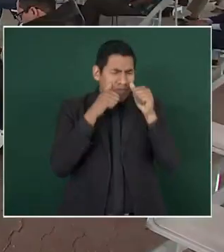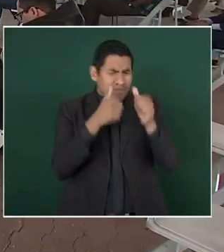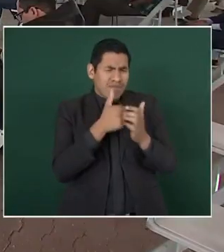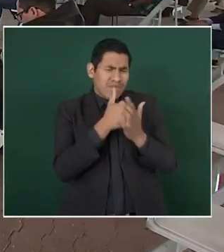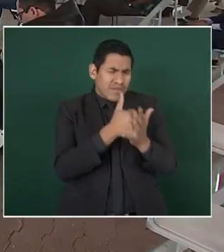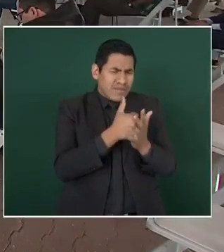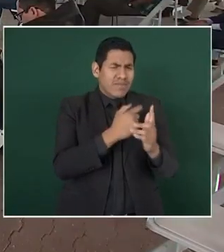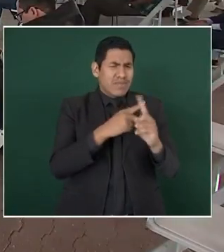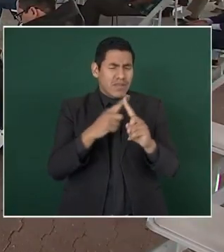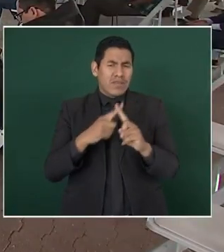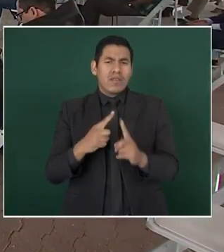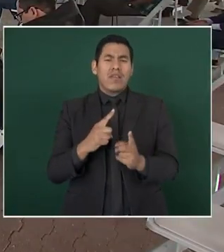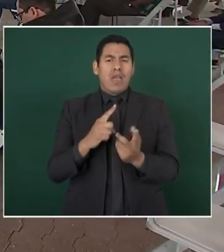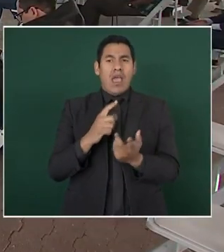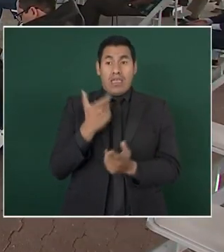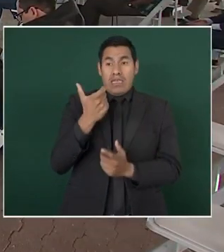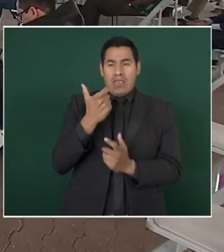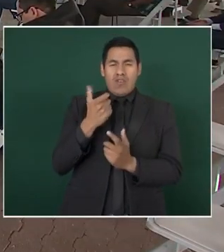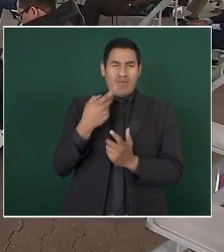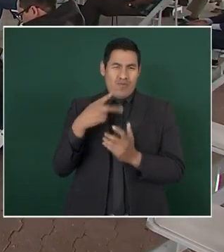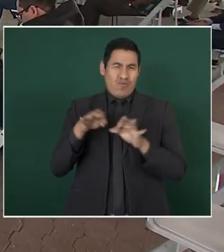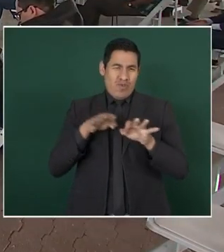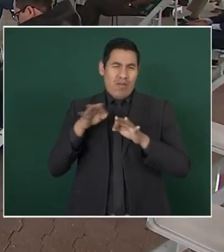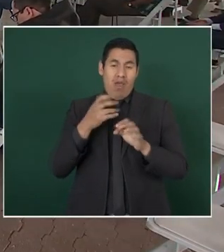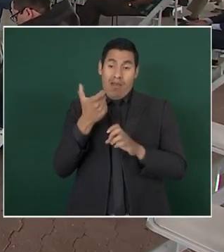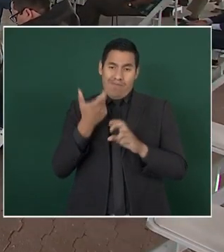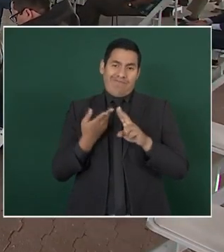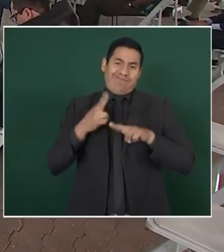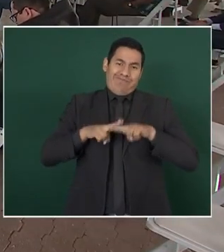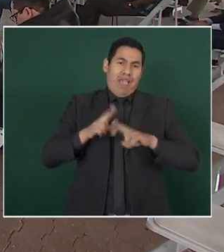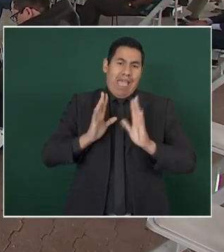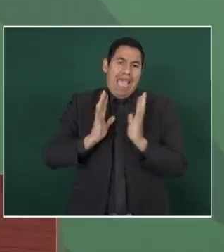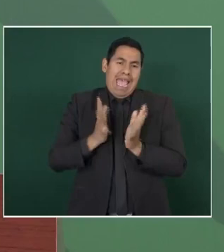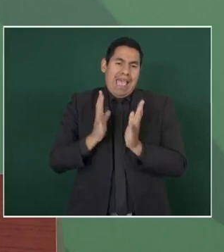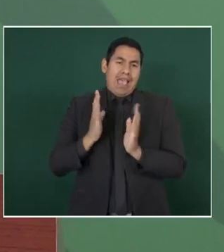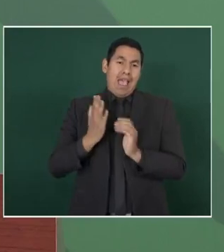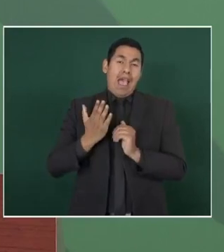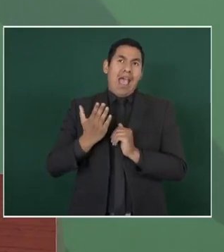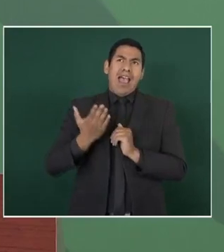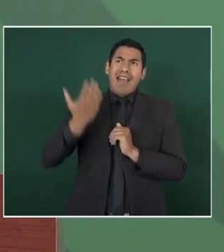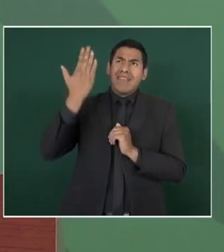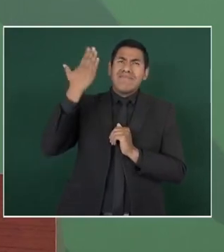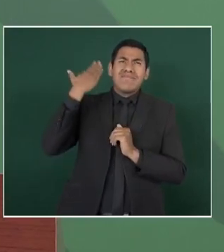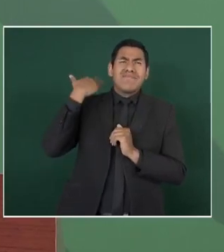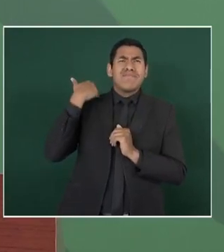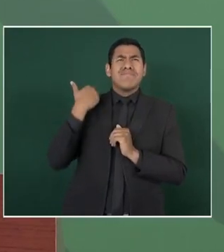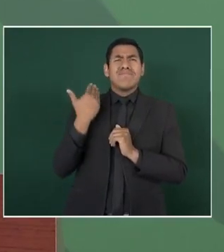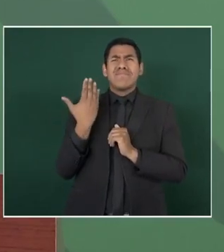Ha aumentado el salario como no sucedía en más de